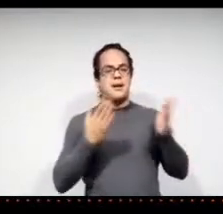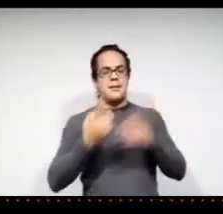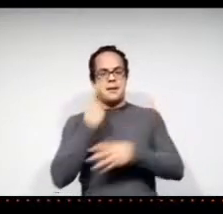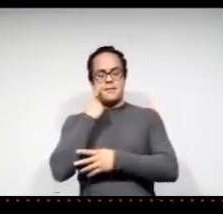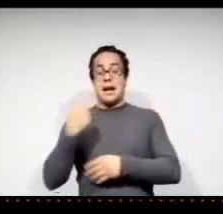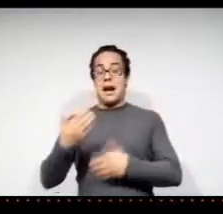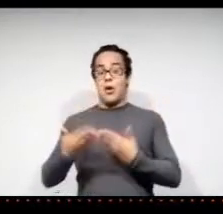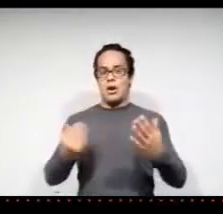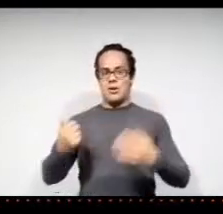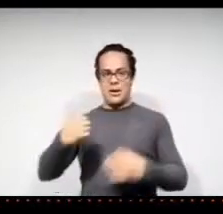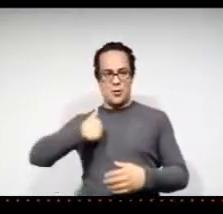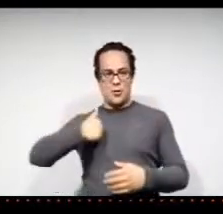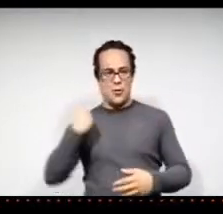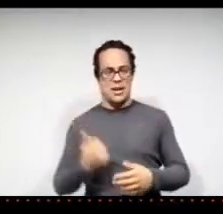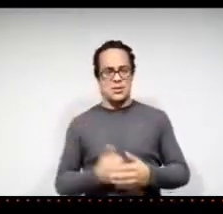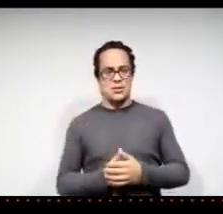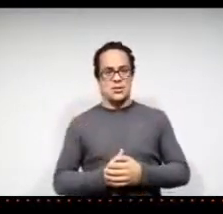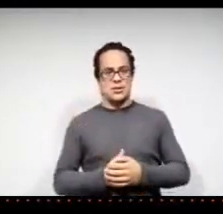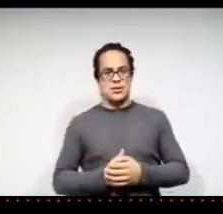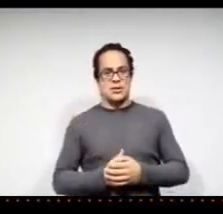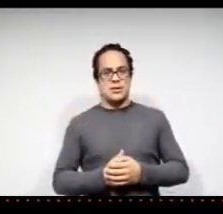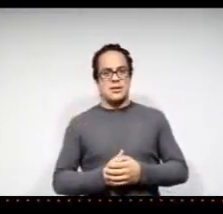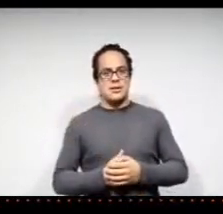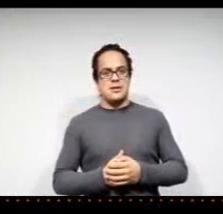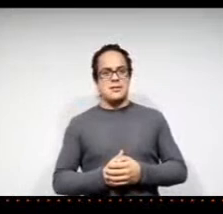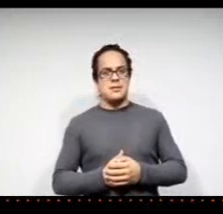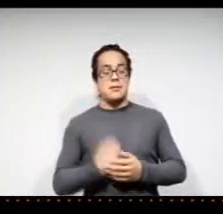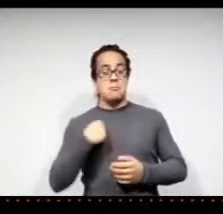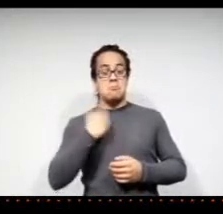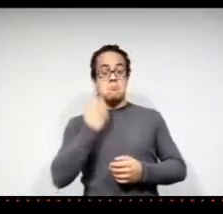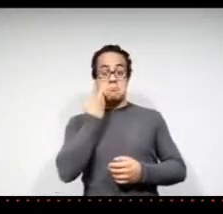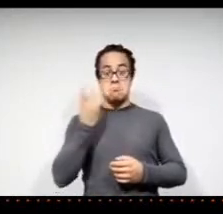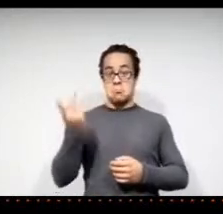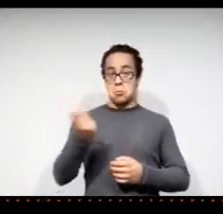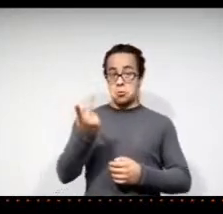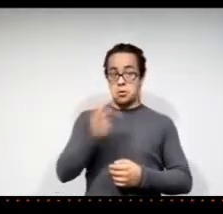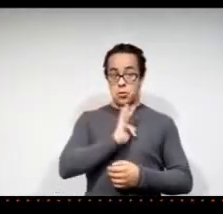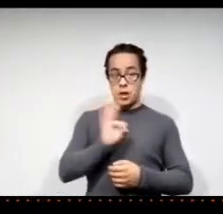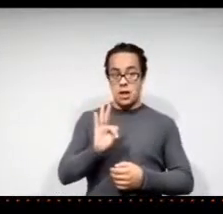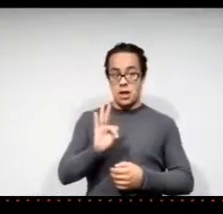aprovecho este... ¿Hago la pregunta yo? Sí, pero